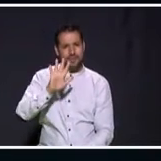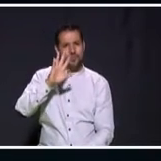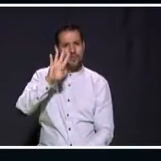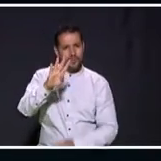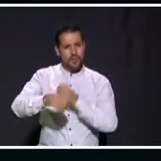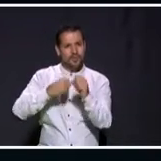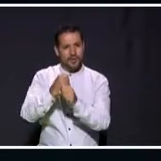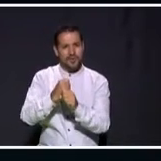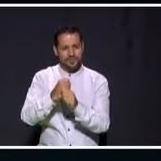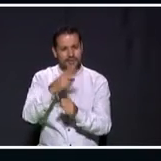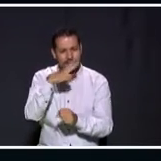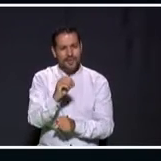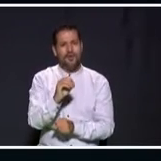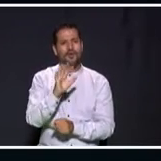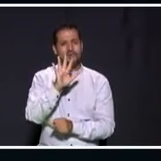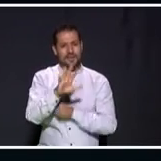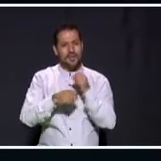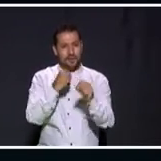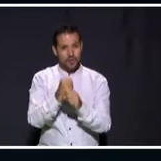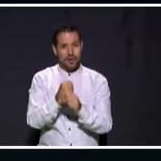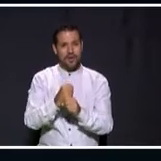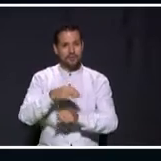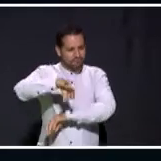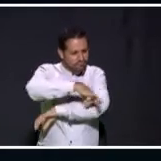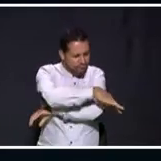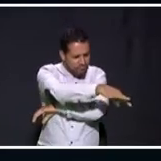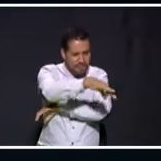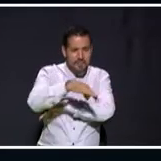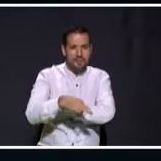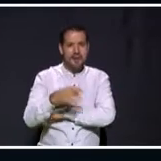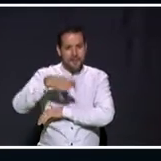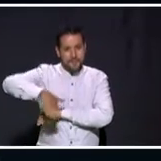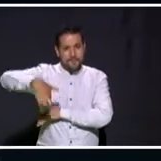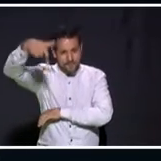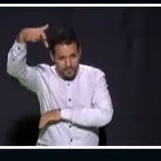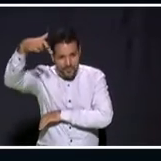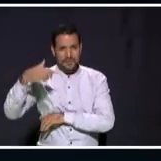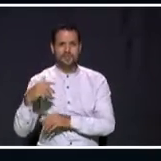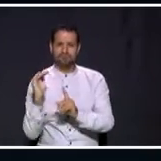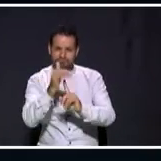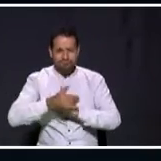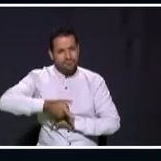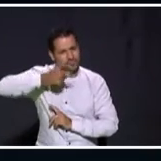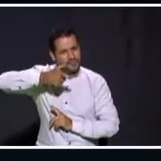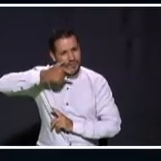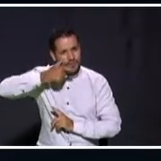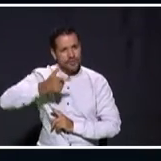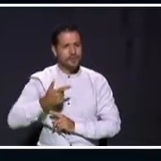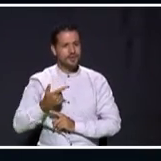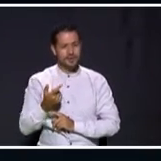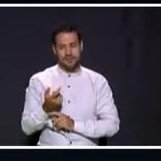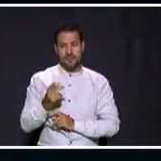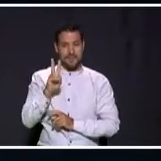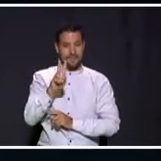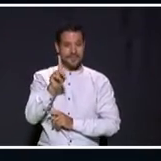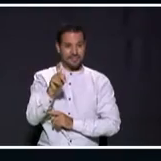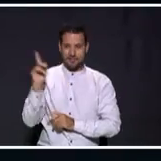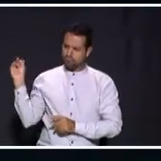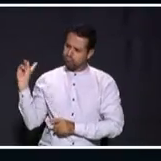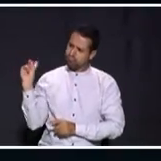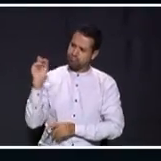arquitecto de la universidad nacional con estudios en planeación y seguridad pública cumplo ya veintiséis años alternando mi